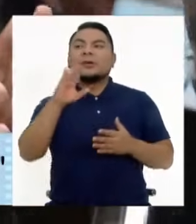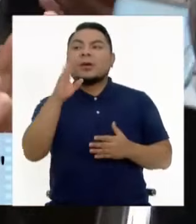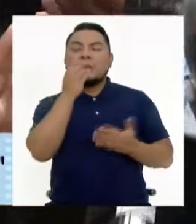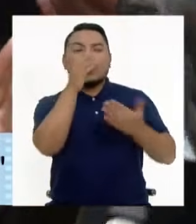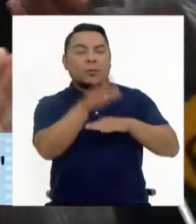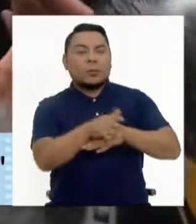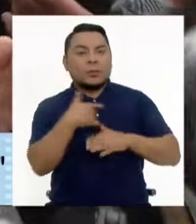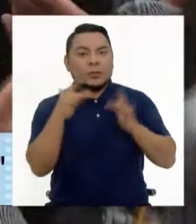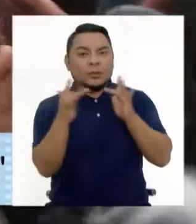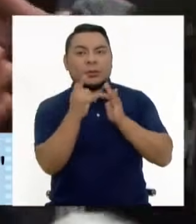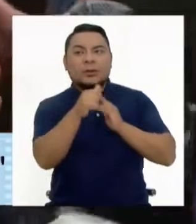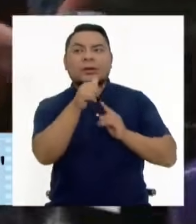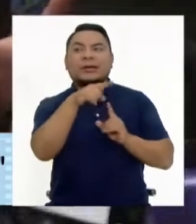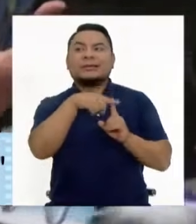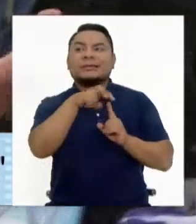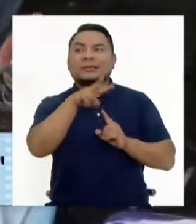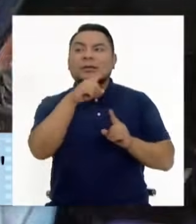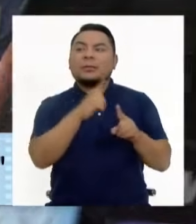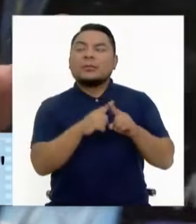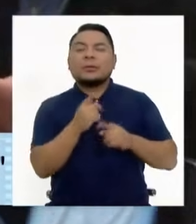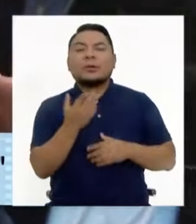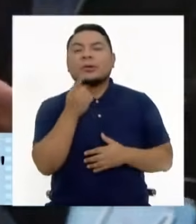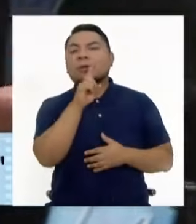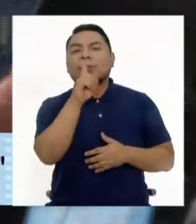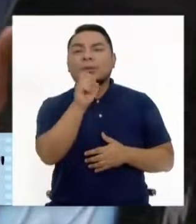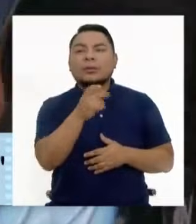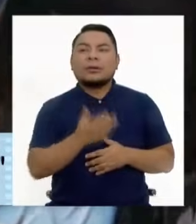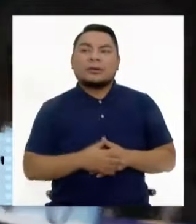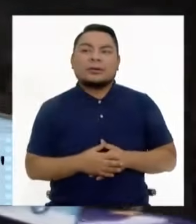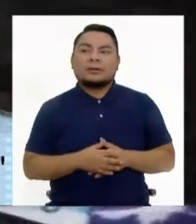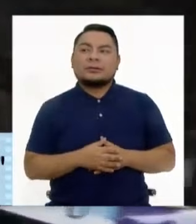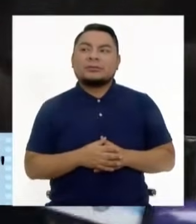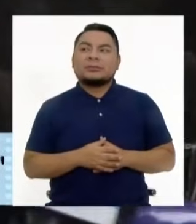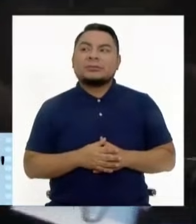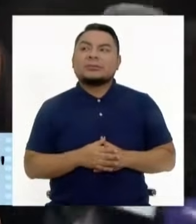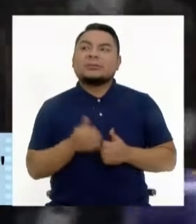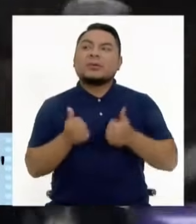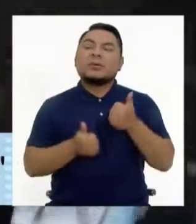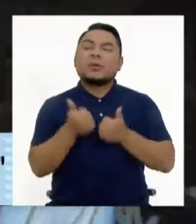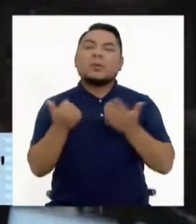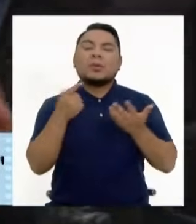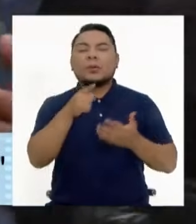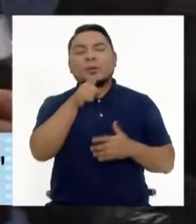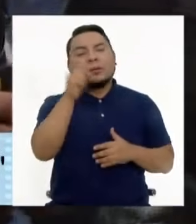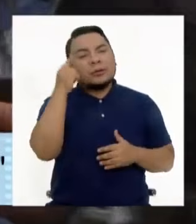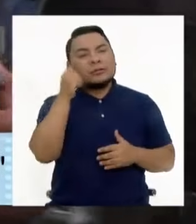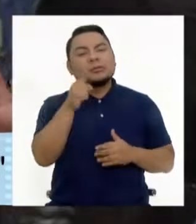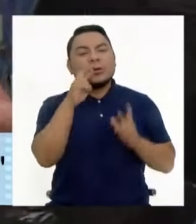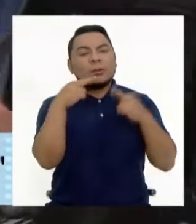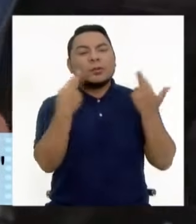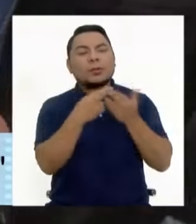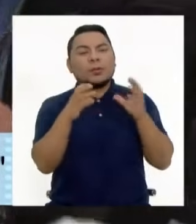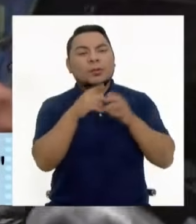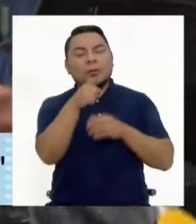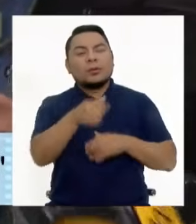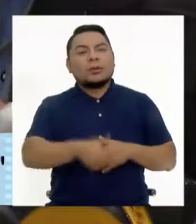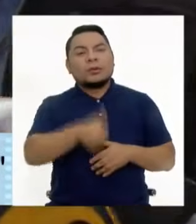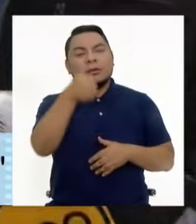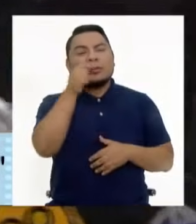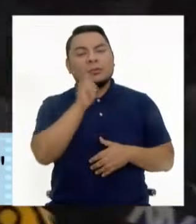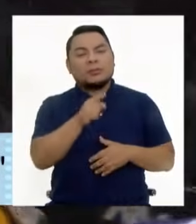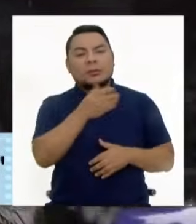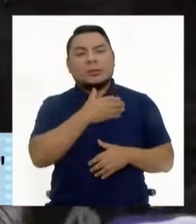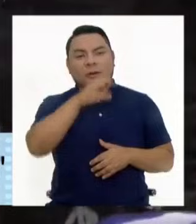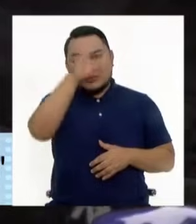estamos en vivo para TV Más. Le voy a reiterar la pregunta, ¿cuál es el motivo de la reunión con el presidente de